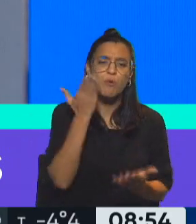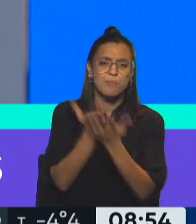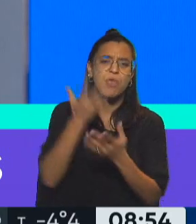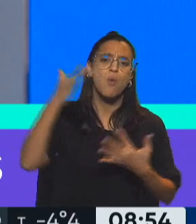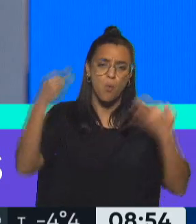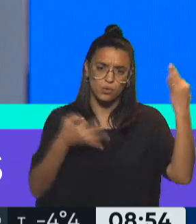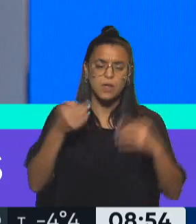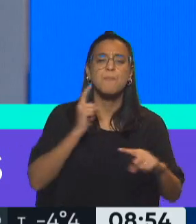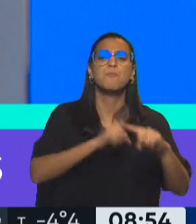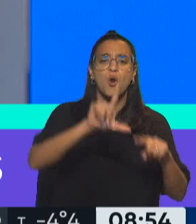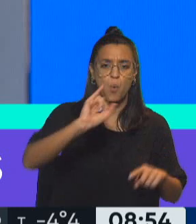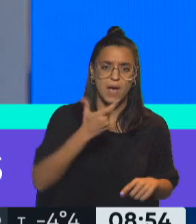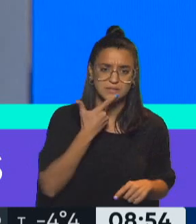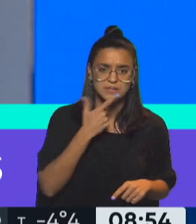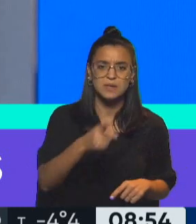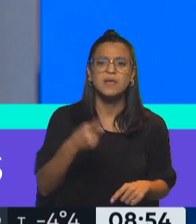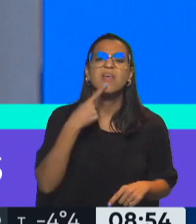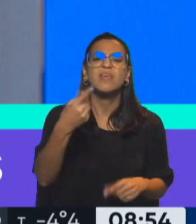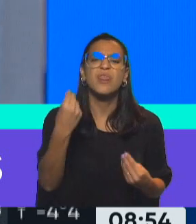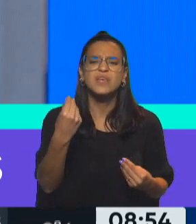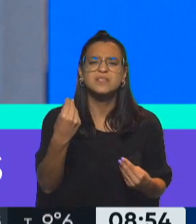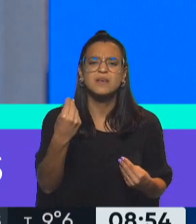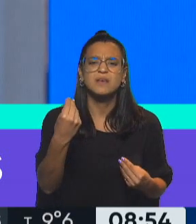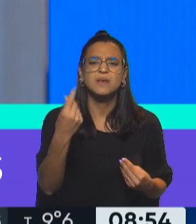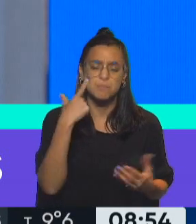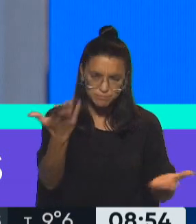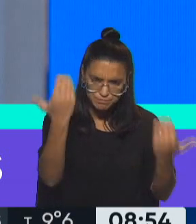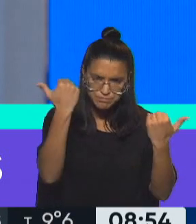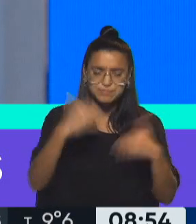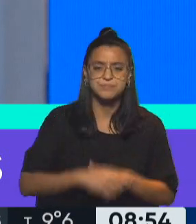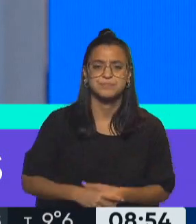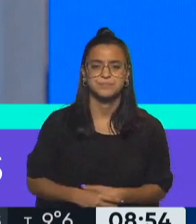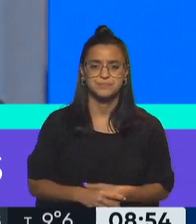todos vamos a pedir justicia por Lucas. ¿Qué dice? Ponémela.